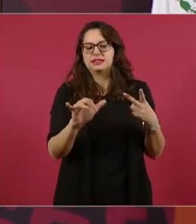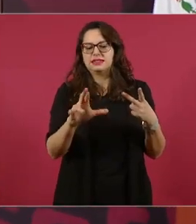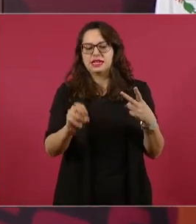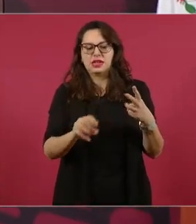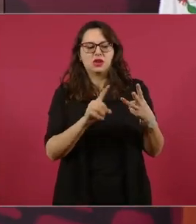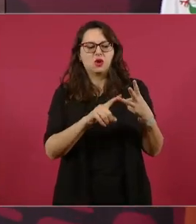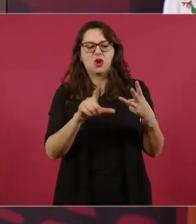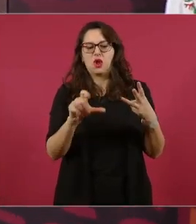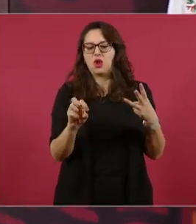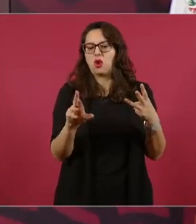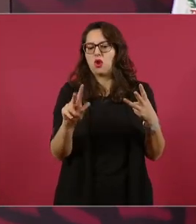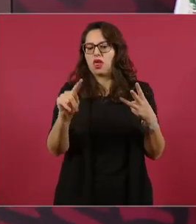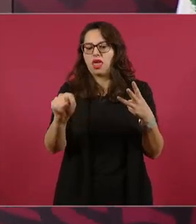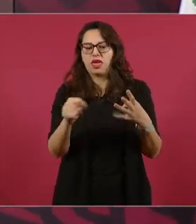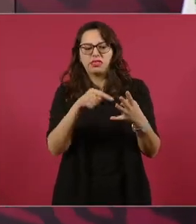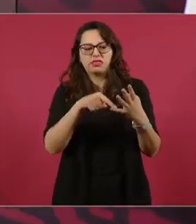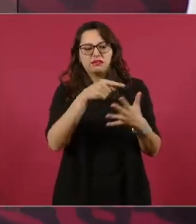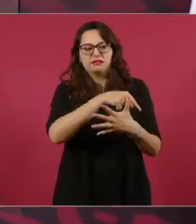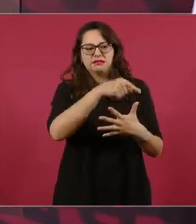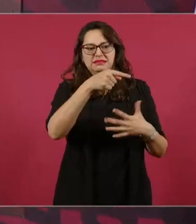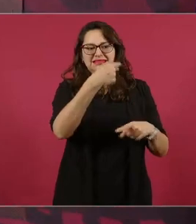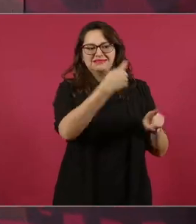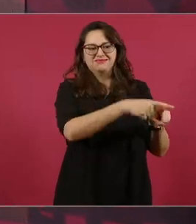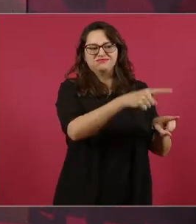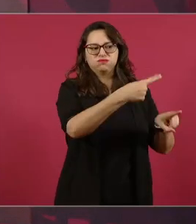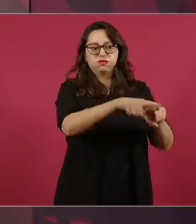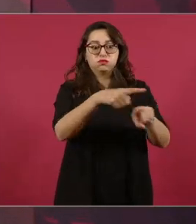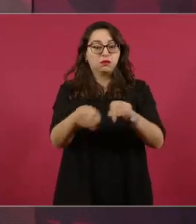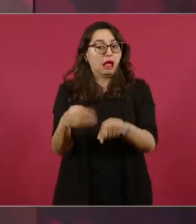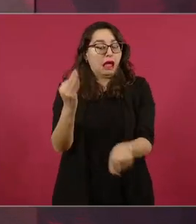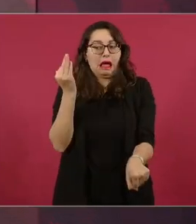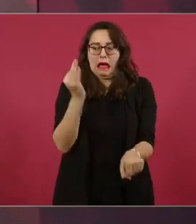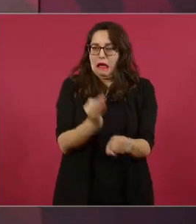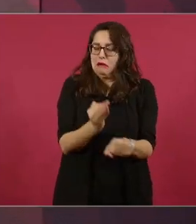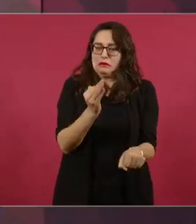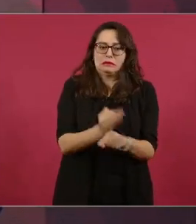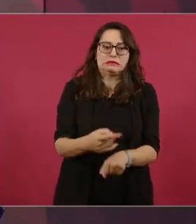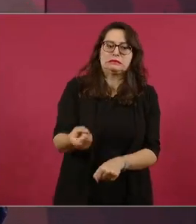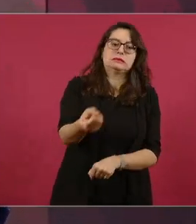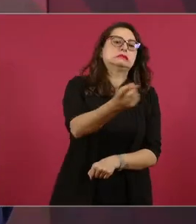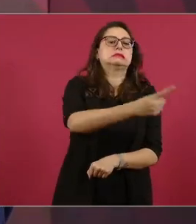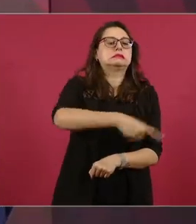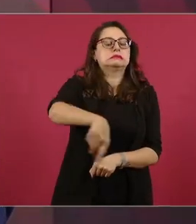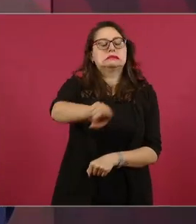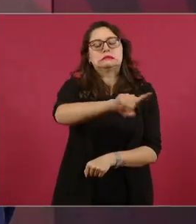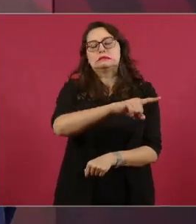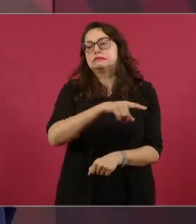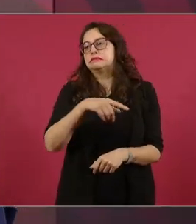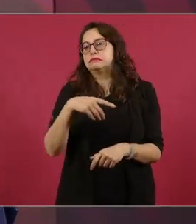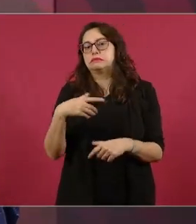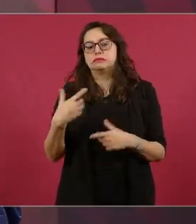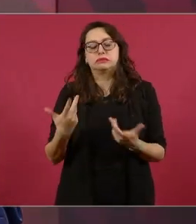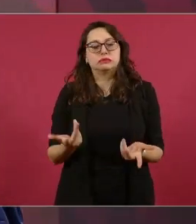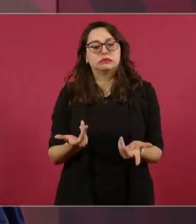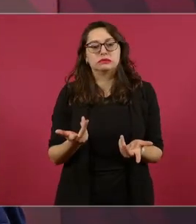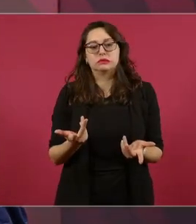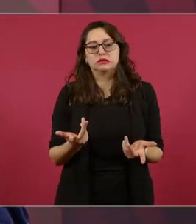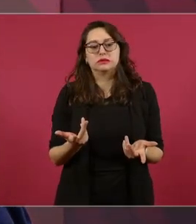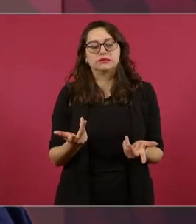muchos están en modo, ¿cómo se llama? Modo, no es modo avión.